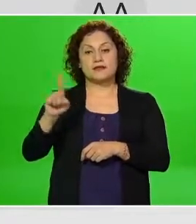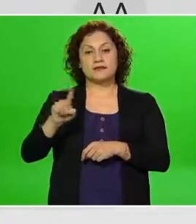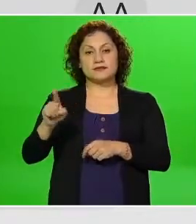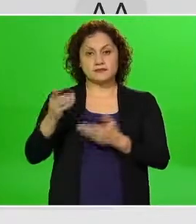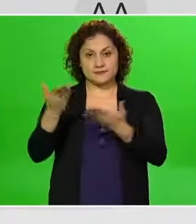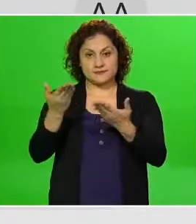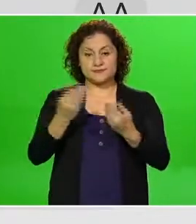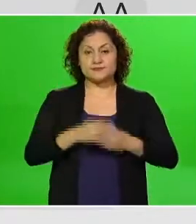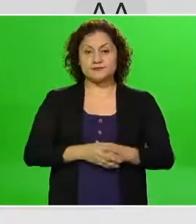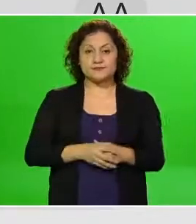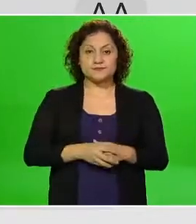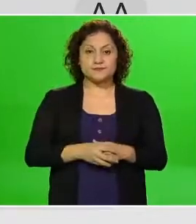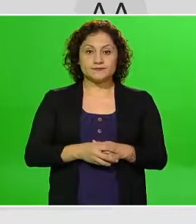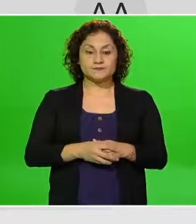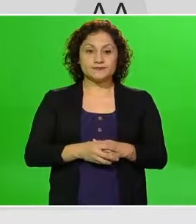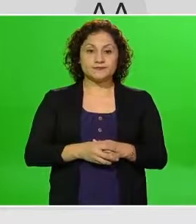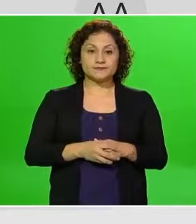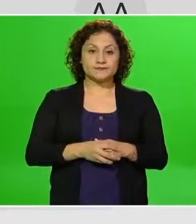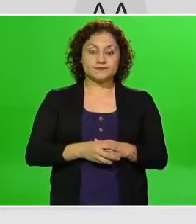gracias.